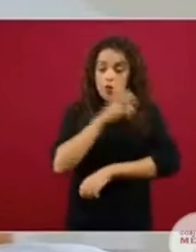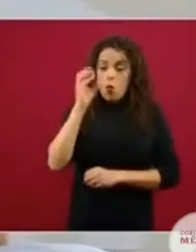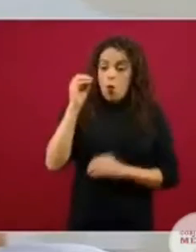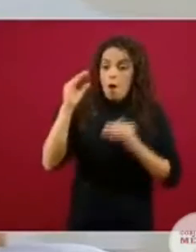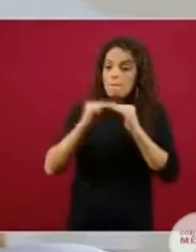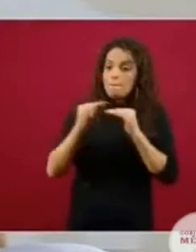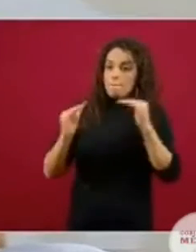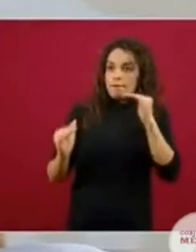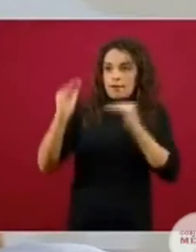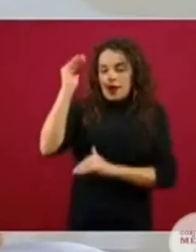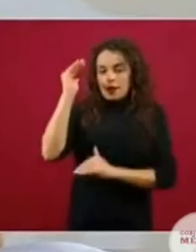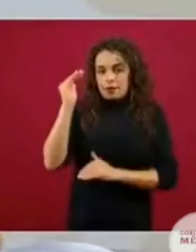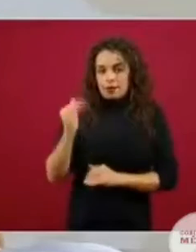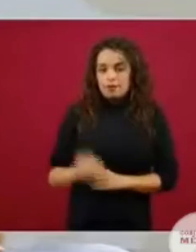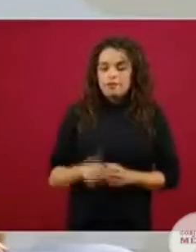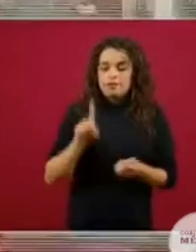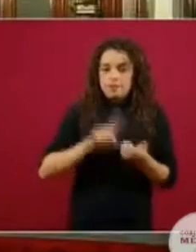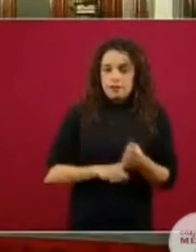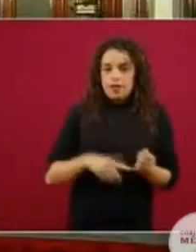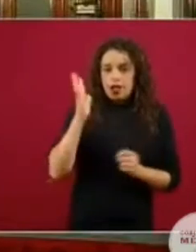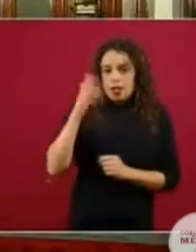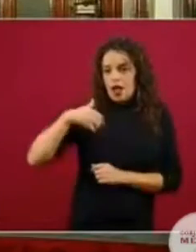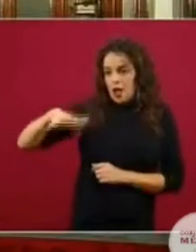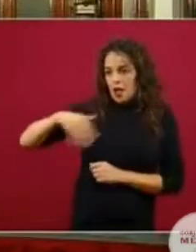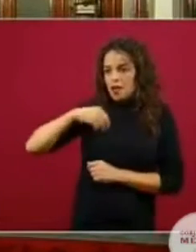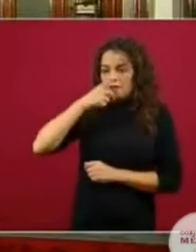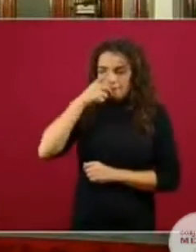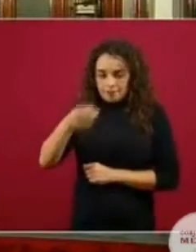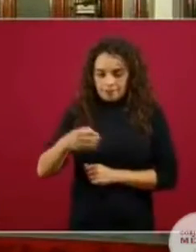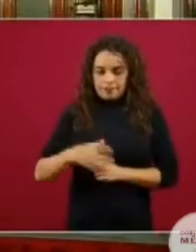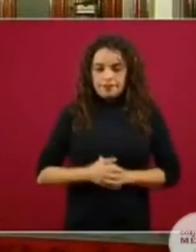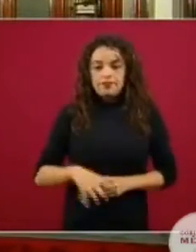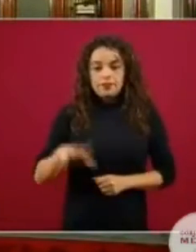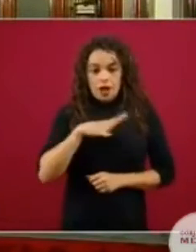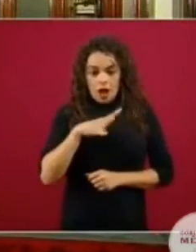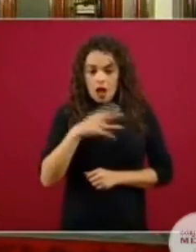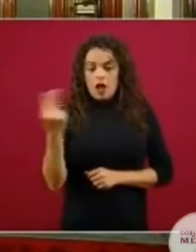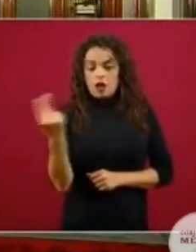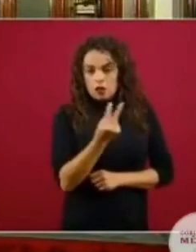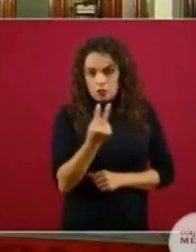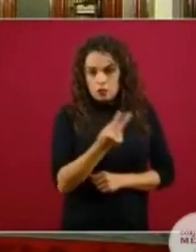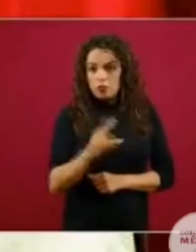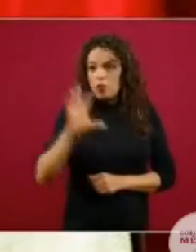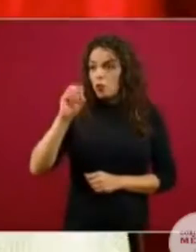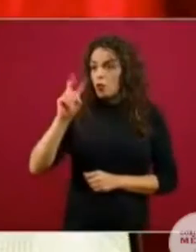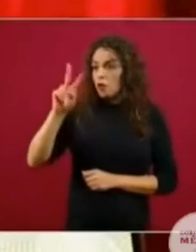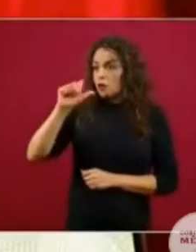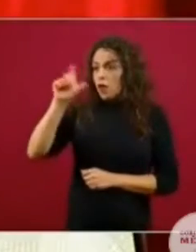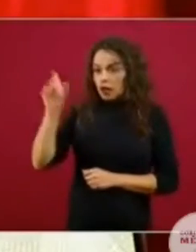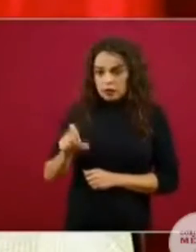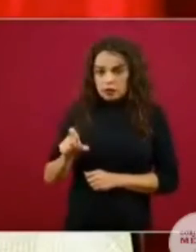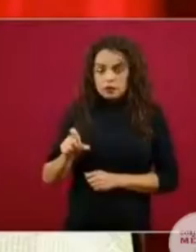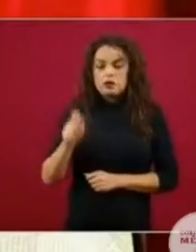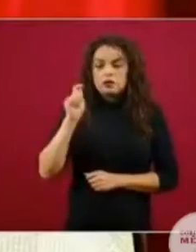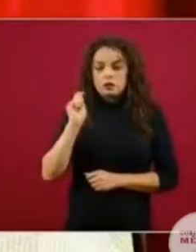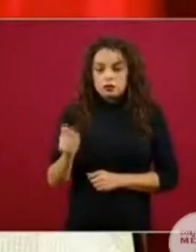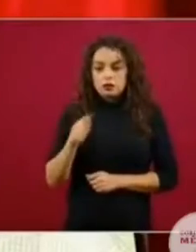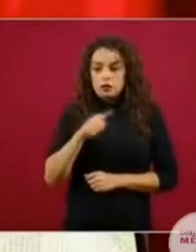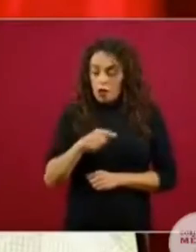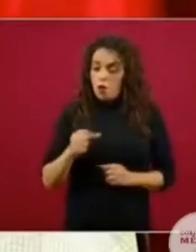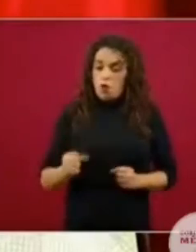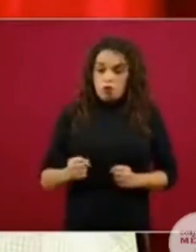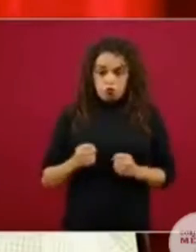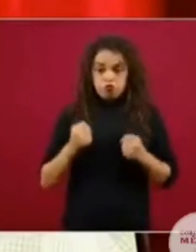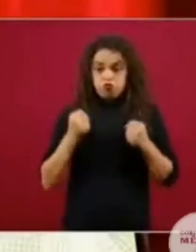tanto en lo que he señalado hay acercamiento con ambas en la de kóvacs es a través como ustedes saben también fortalecida